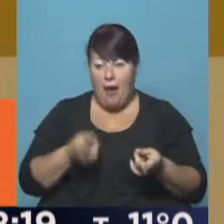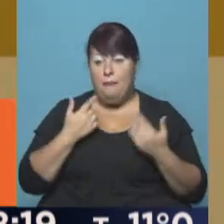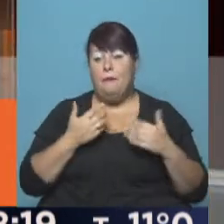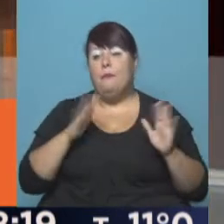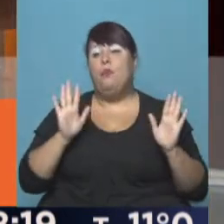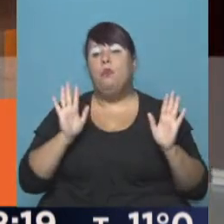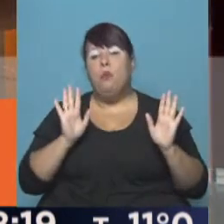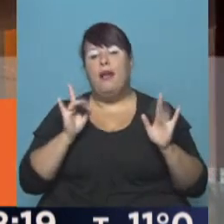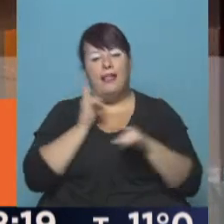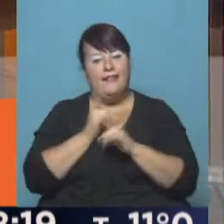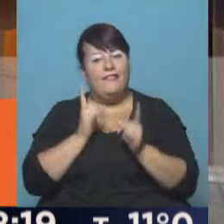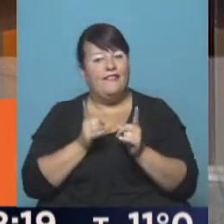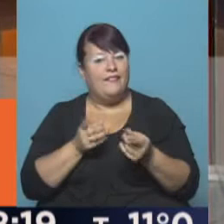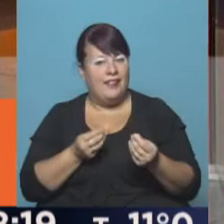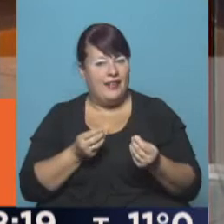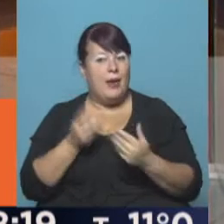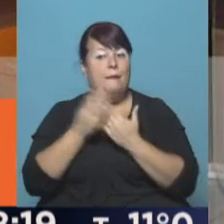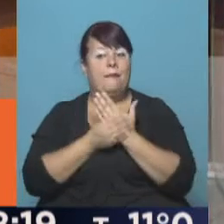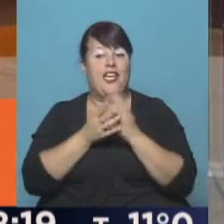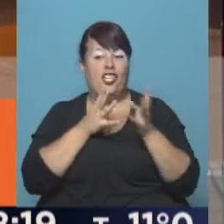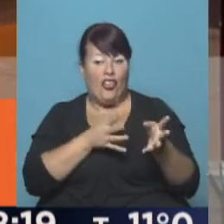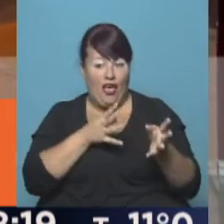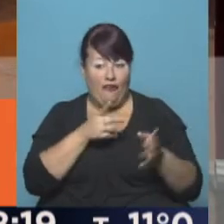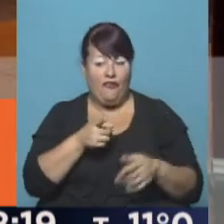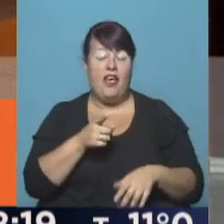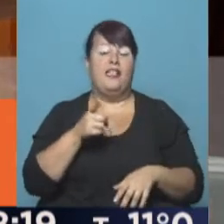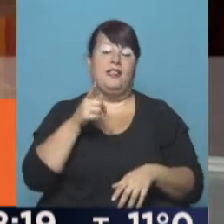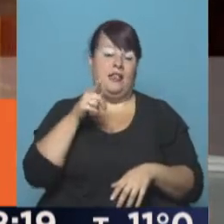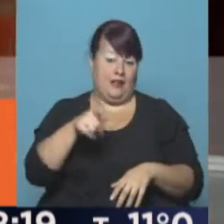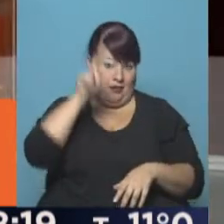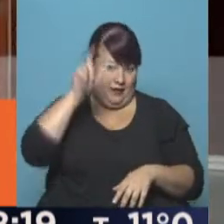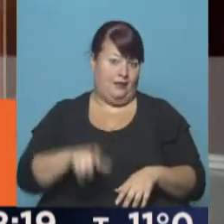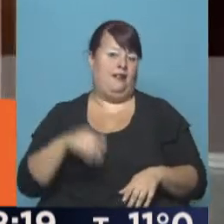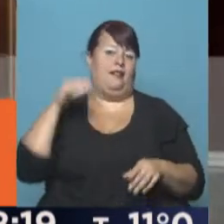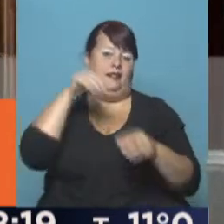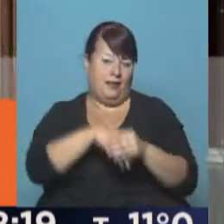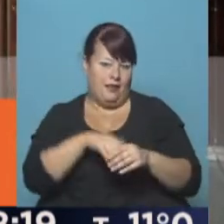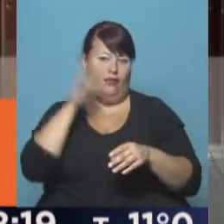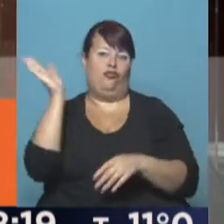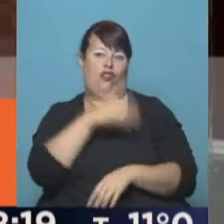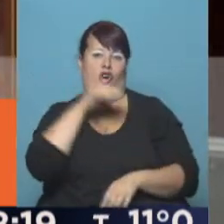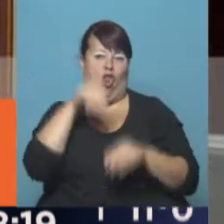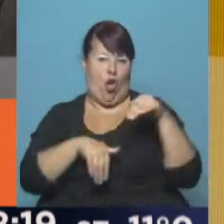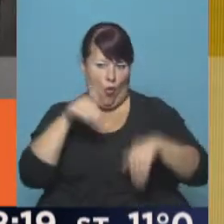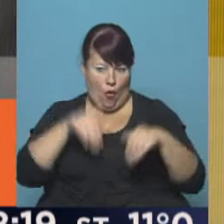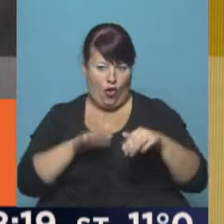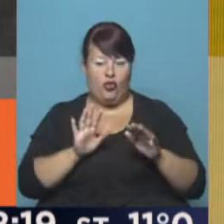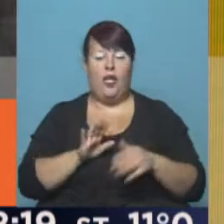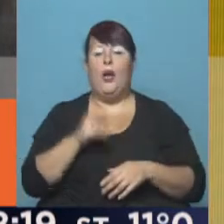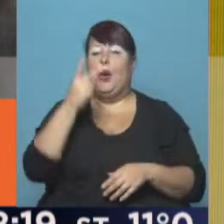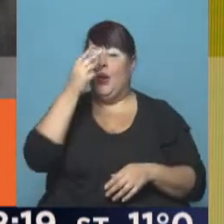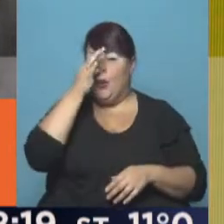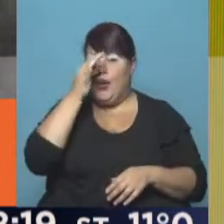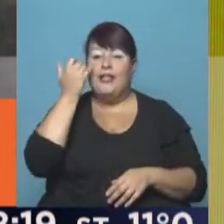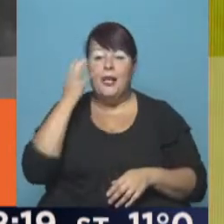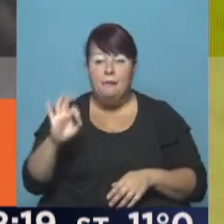siempre latente de el ministro de defensa que bueno viene siendo y participando en todas las elecciones el 20